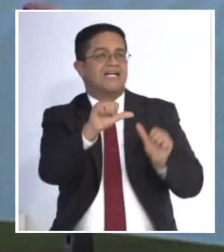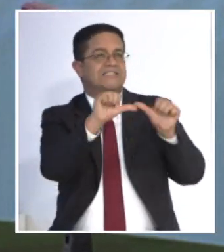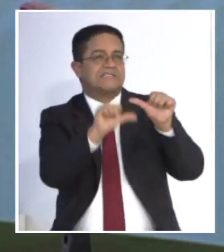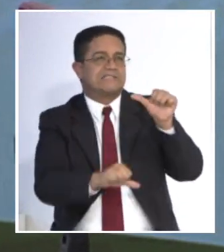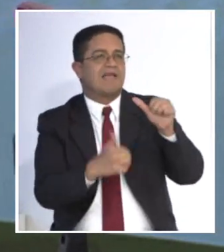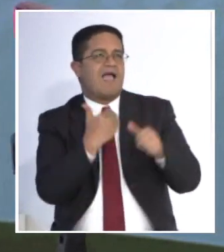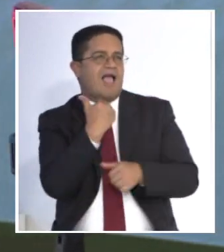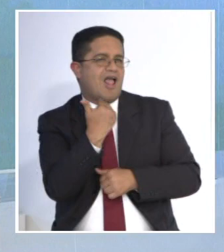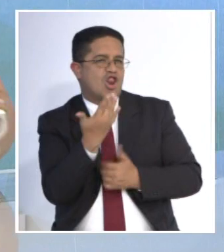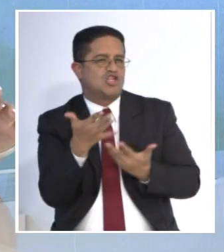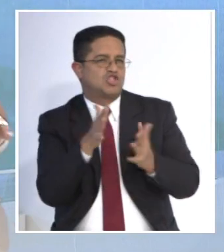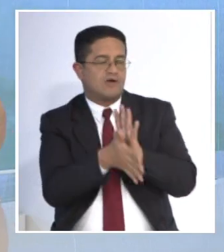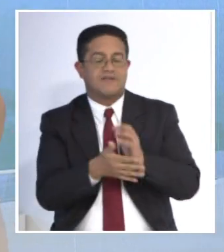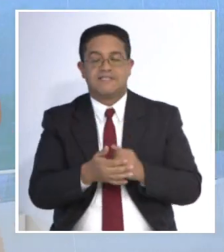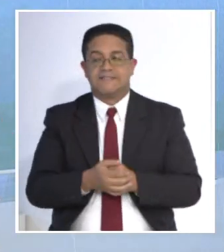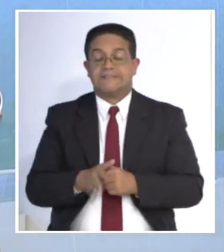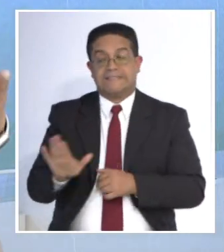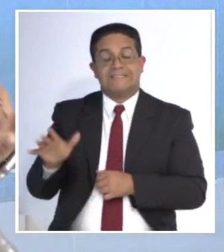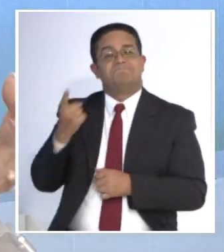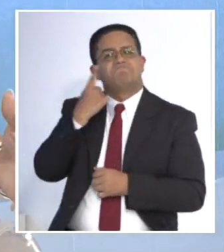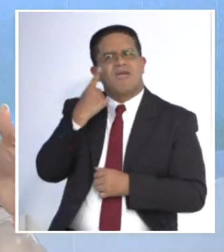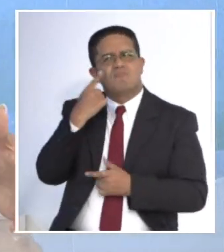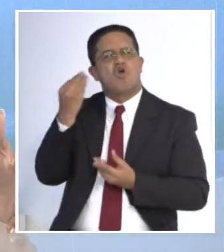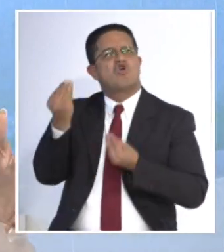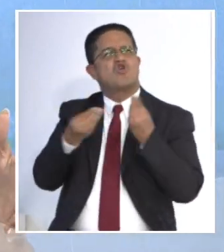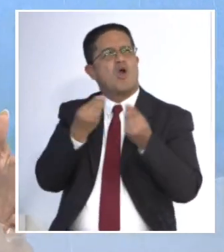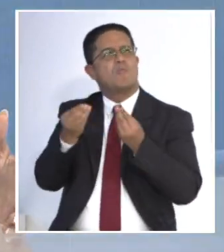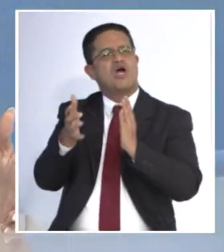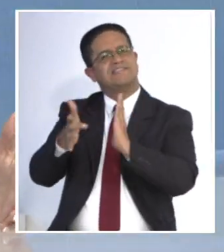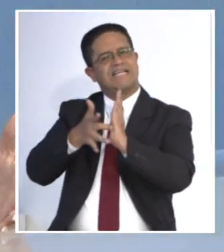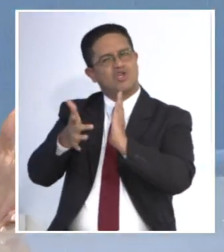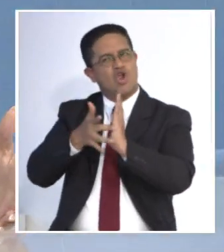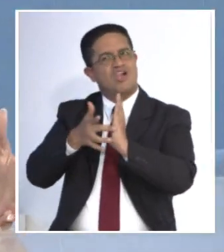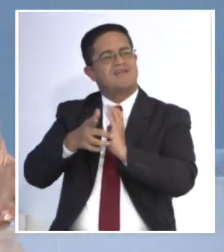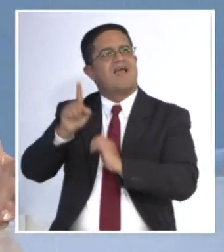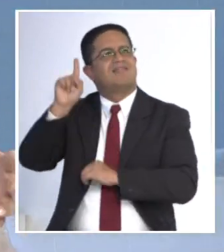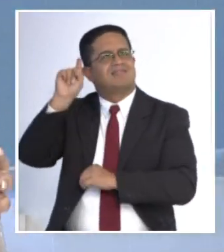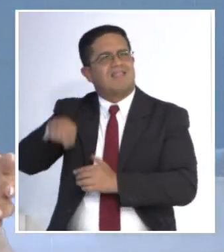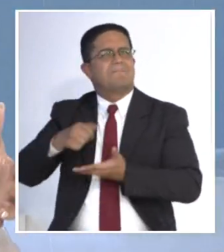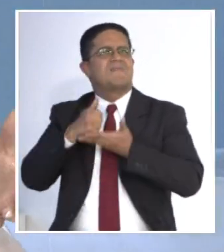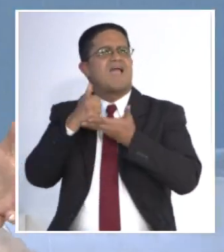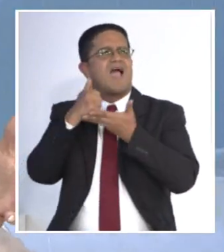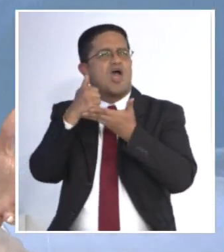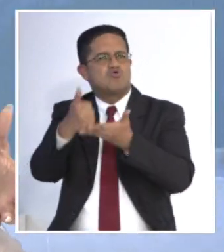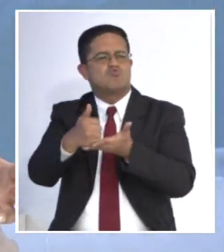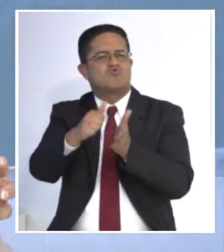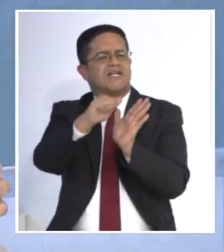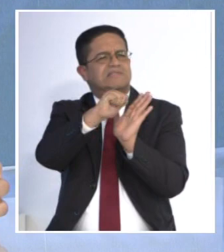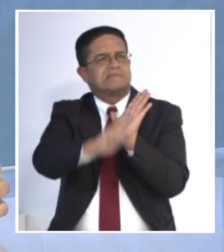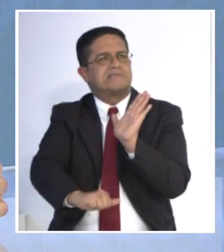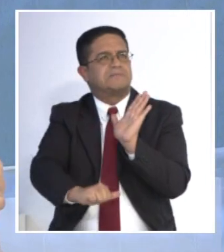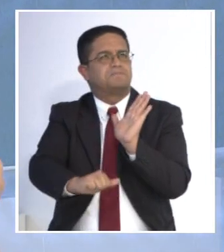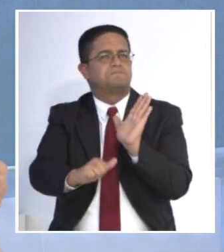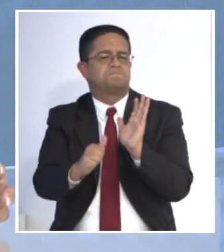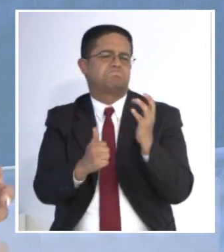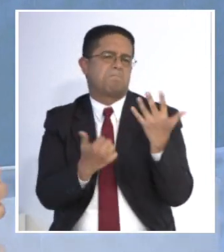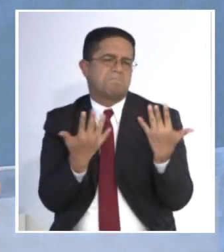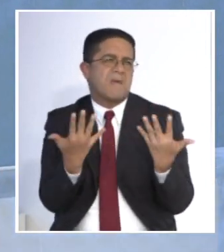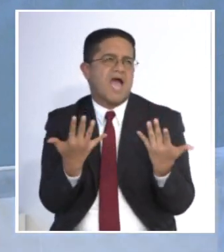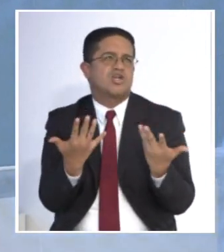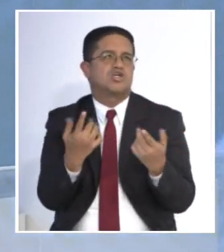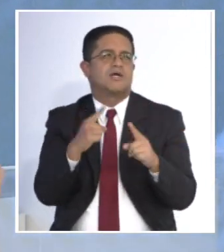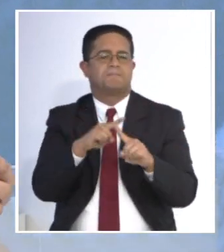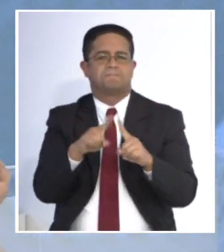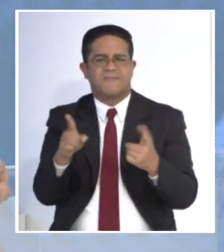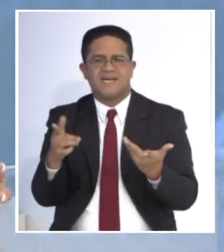de la cirugía de la mano. Bueno, vemos como la robótica también se ha insertado un poco también en las cirugías de mano, pero realmente se